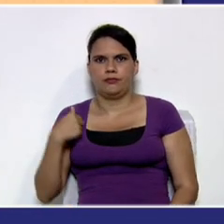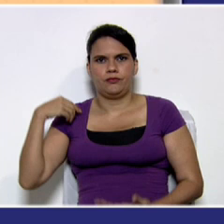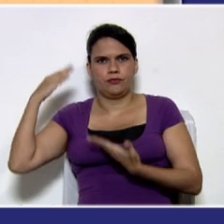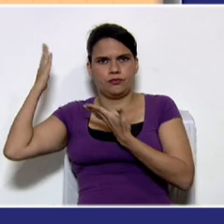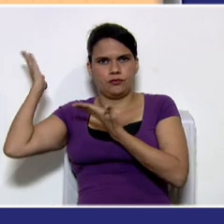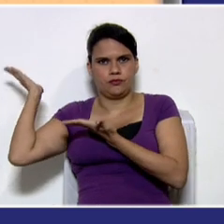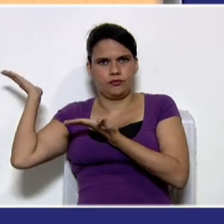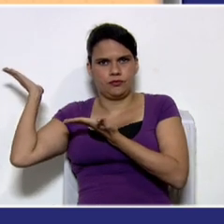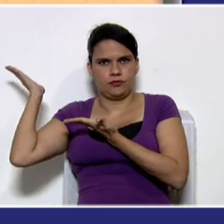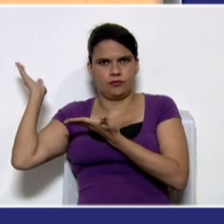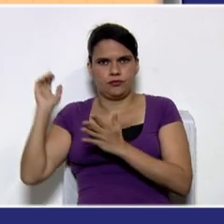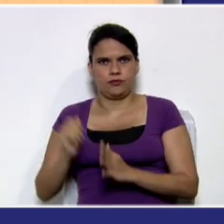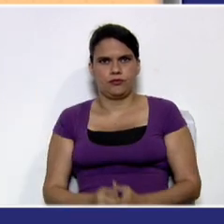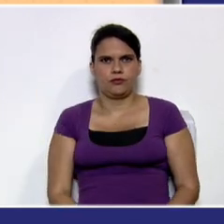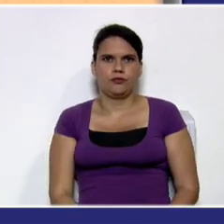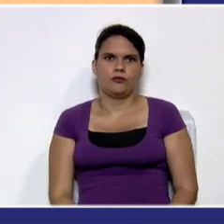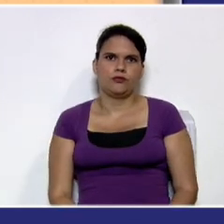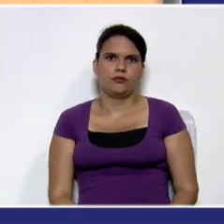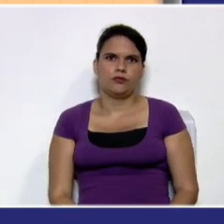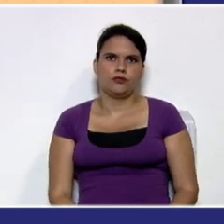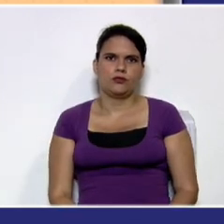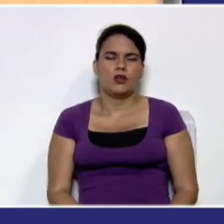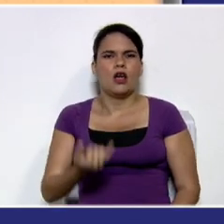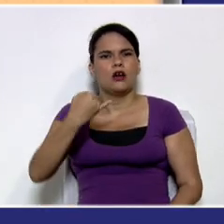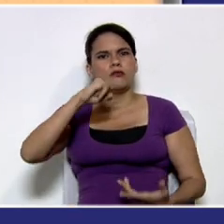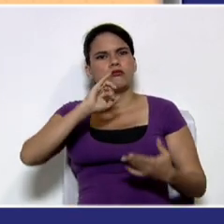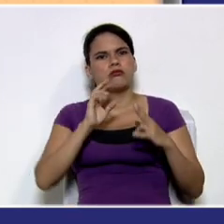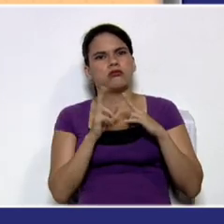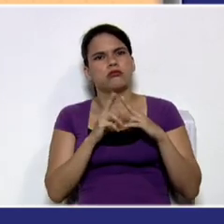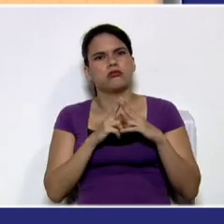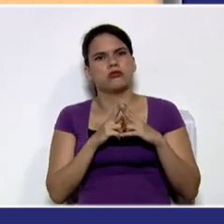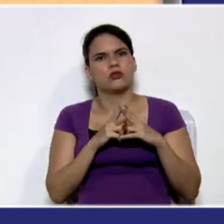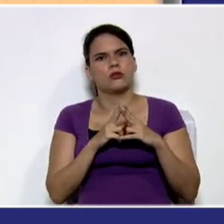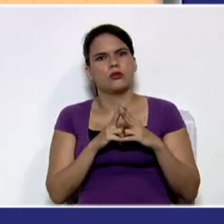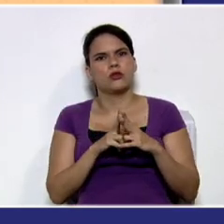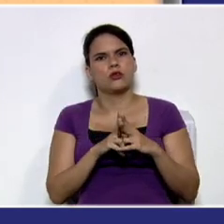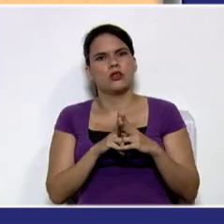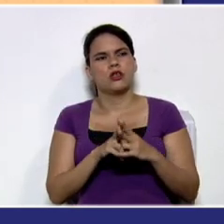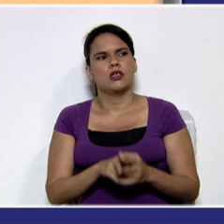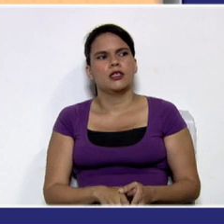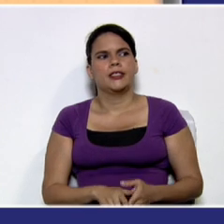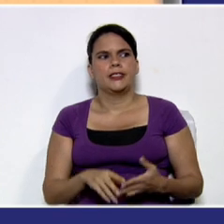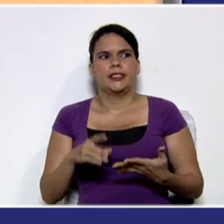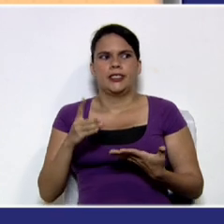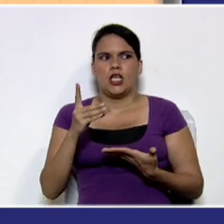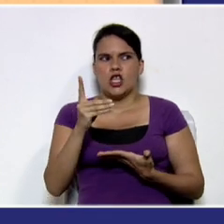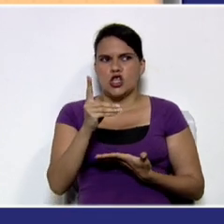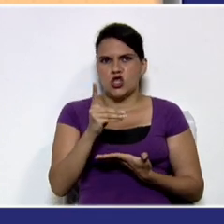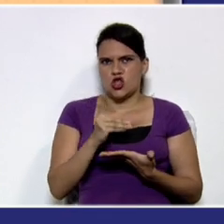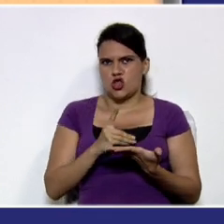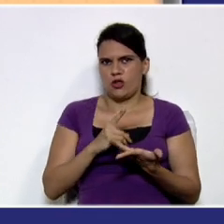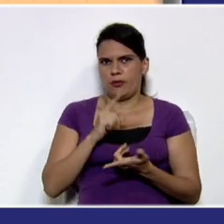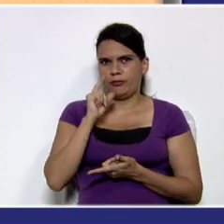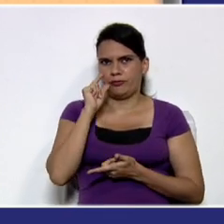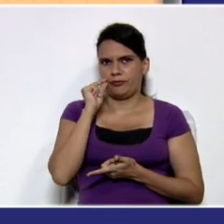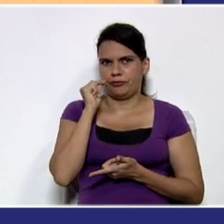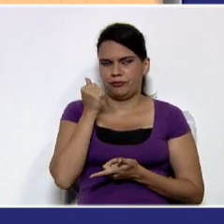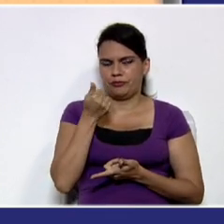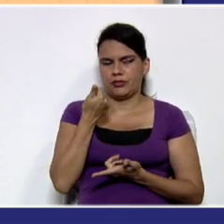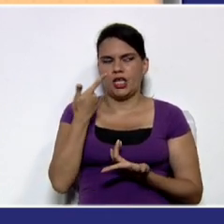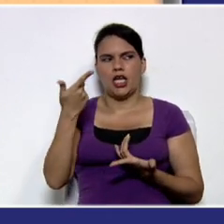Fíjense, hay algo que conocemos como laudo arbitral de París. Esto se da